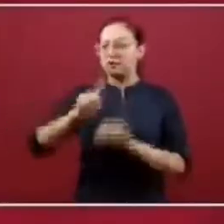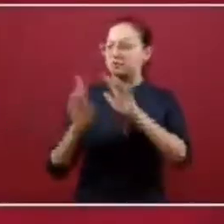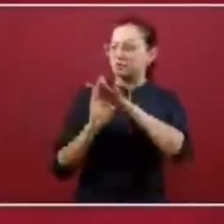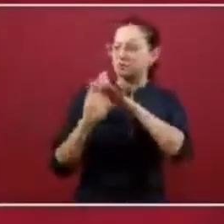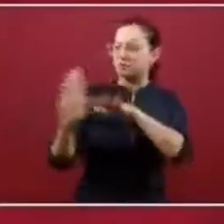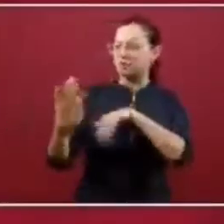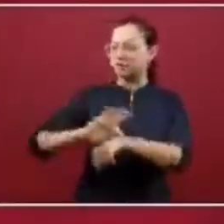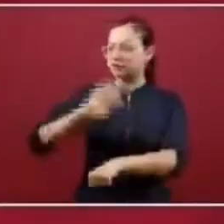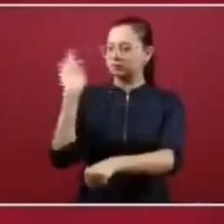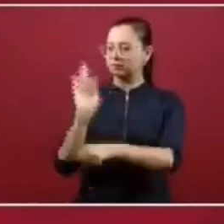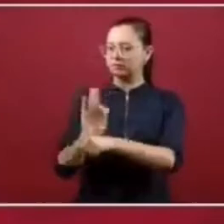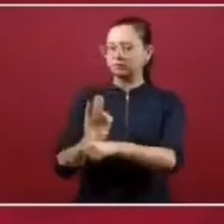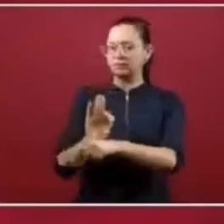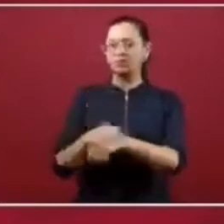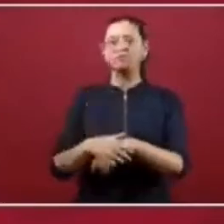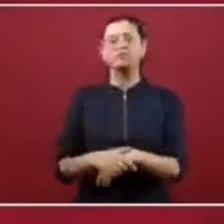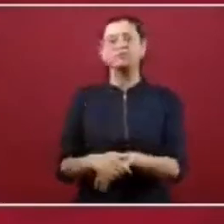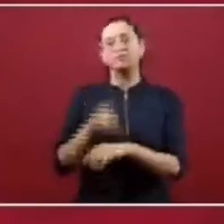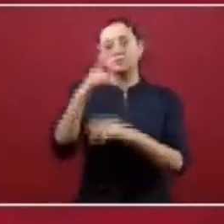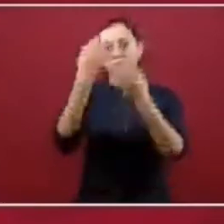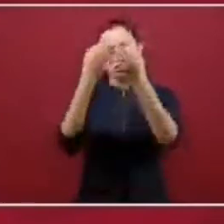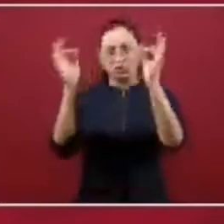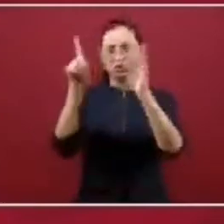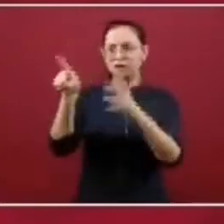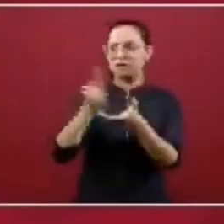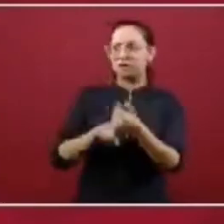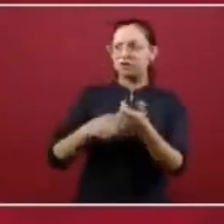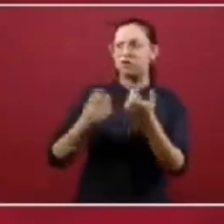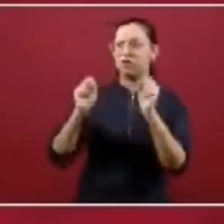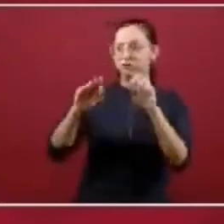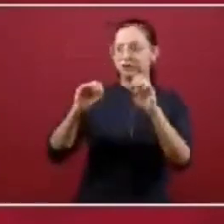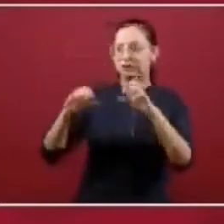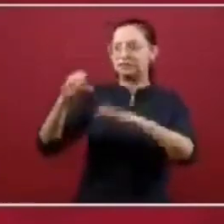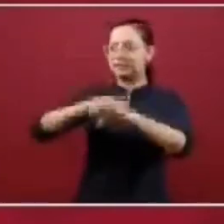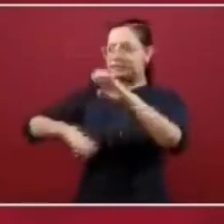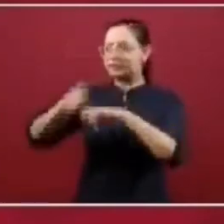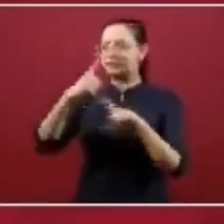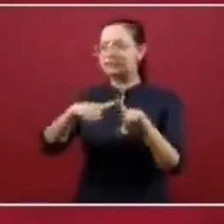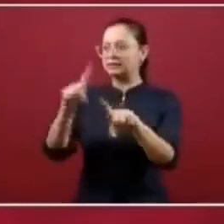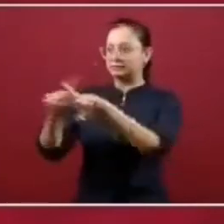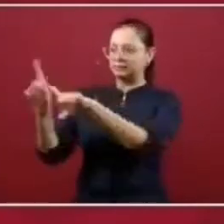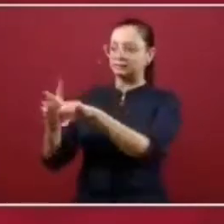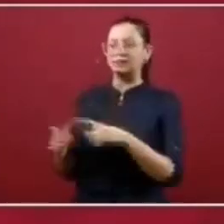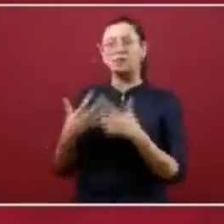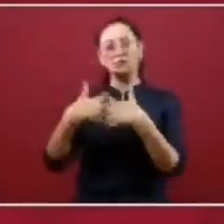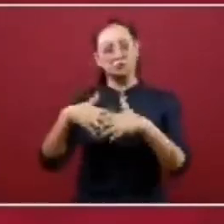funcionen adecuadamente los consulados, en eso estamos.